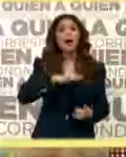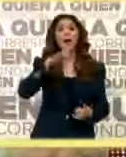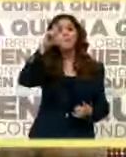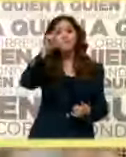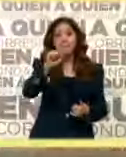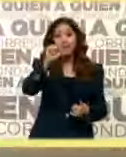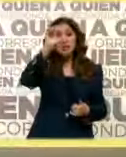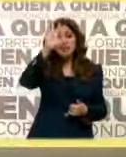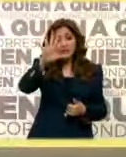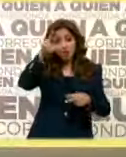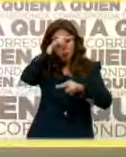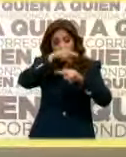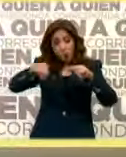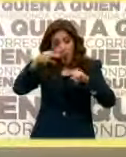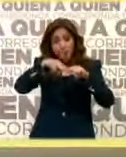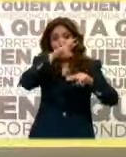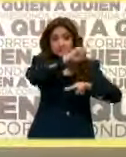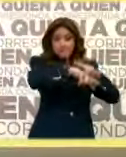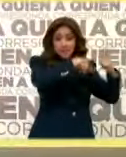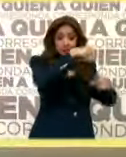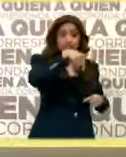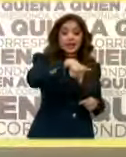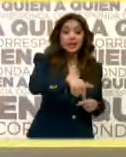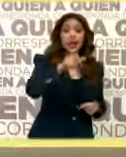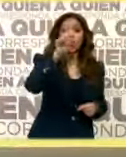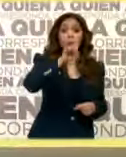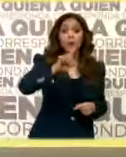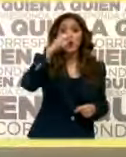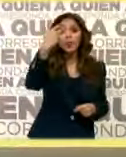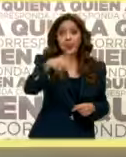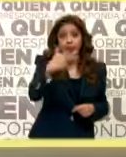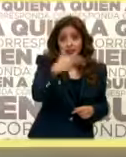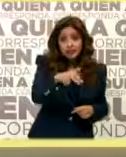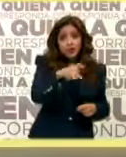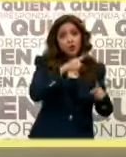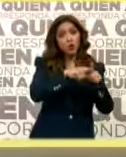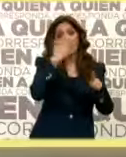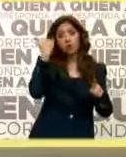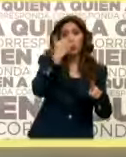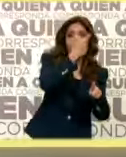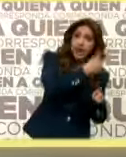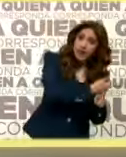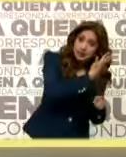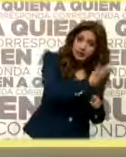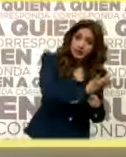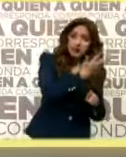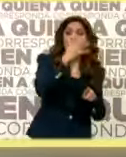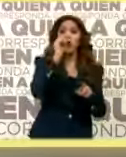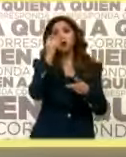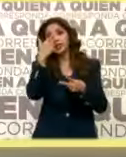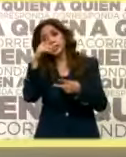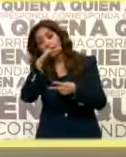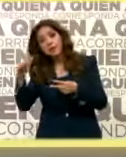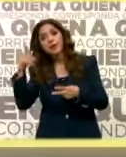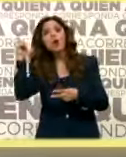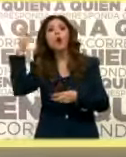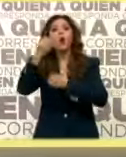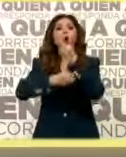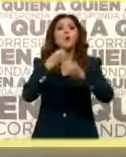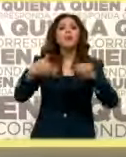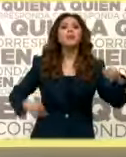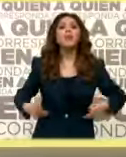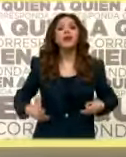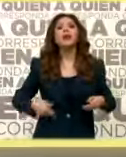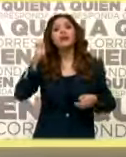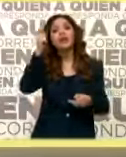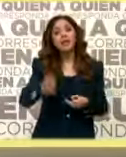pases dobles para la función de este domingo 13, ya sea de las 5 de la tarde o de las 7:30. Es para la obra de teatro El Diario